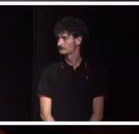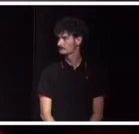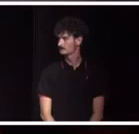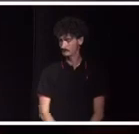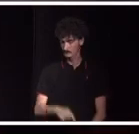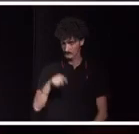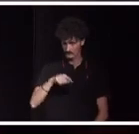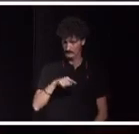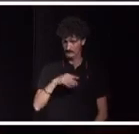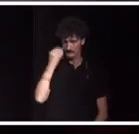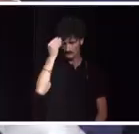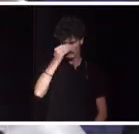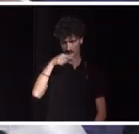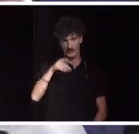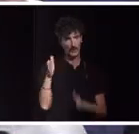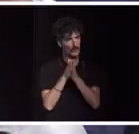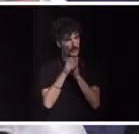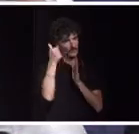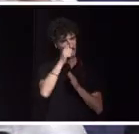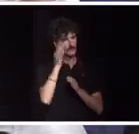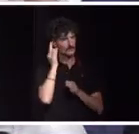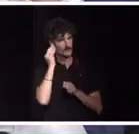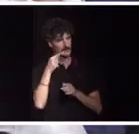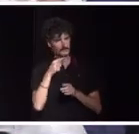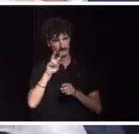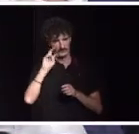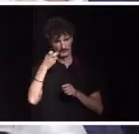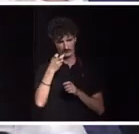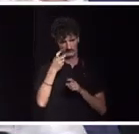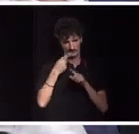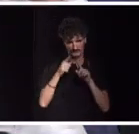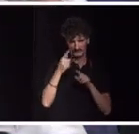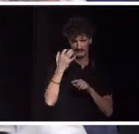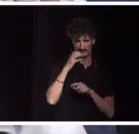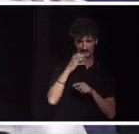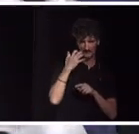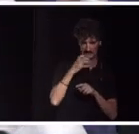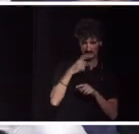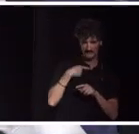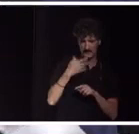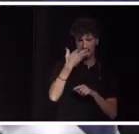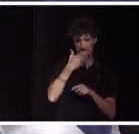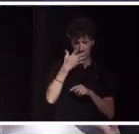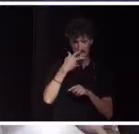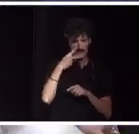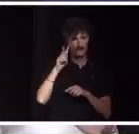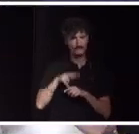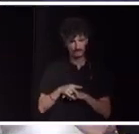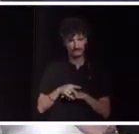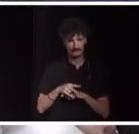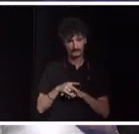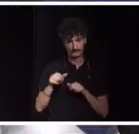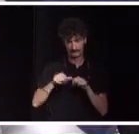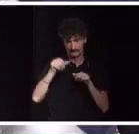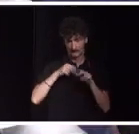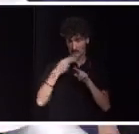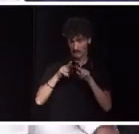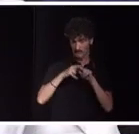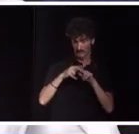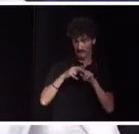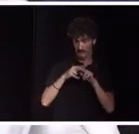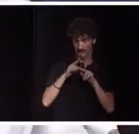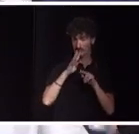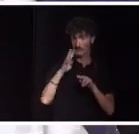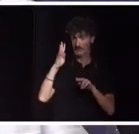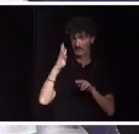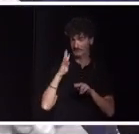Y hoy yo creo, compañeros y compañeras, que estamos ante otra encrucijada. Hay que reconocerlo. En el ciclo político anterior, la pieza